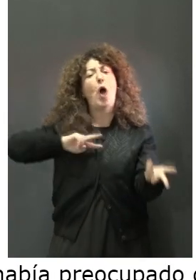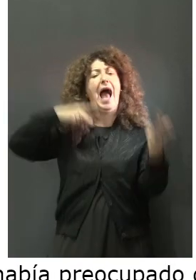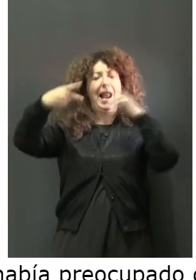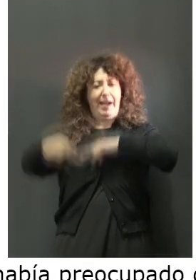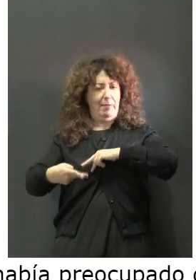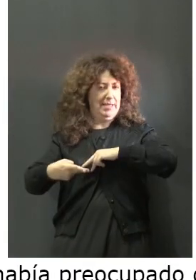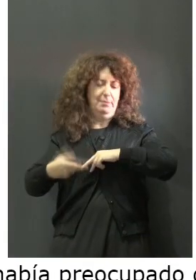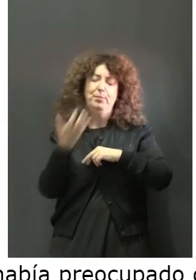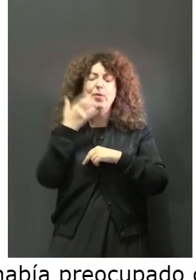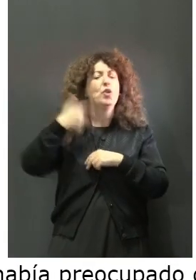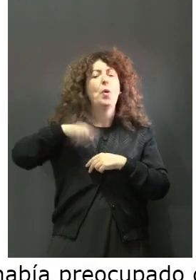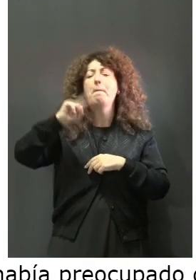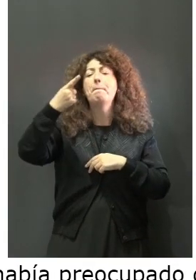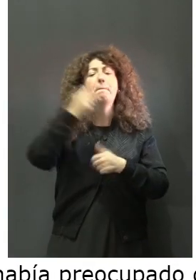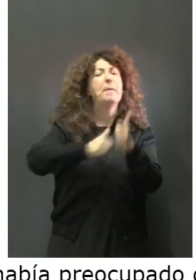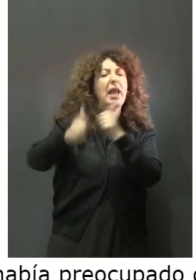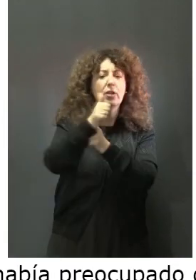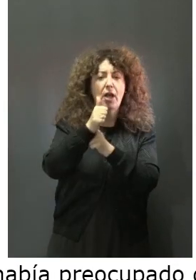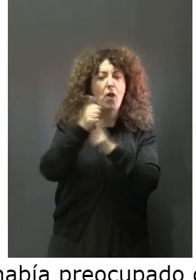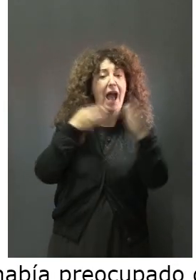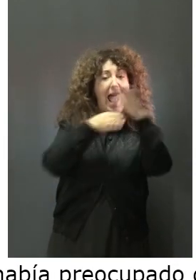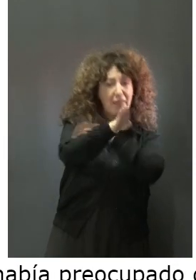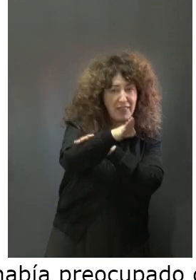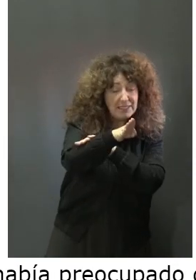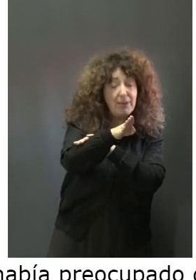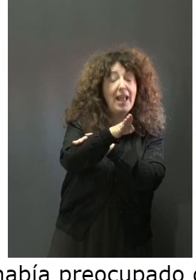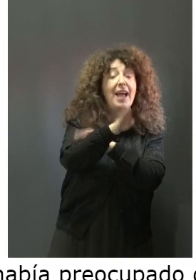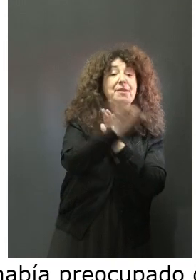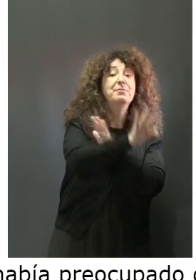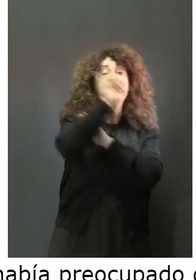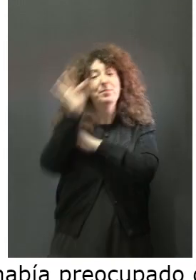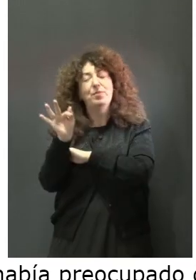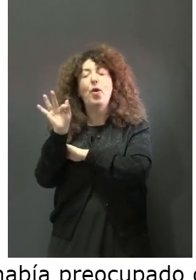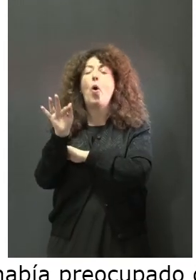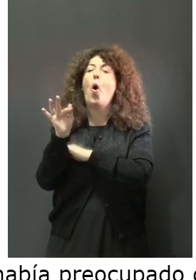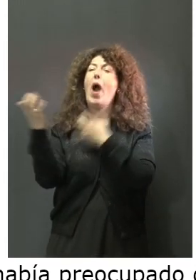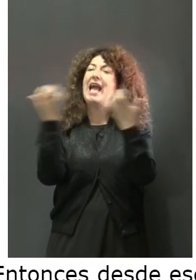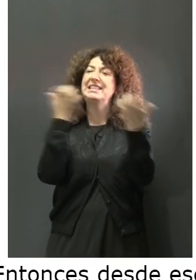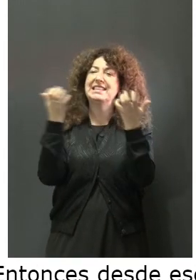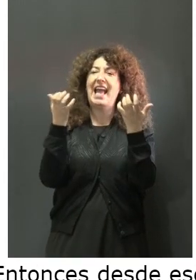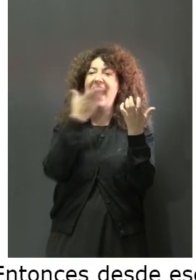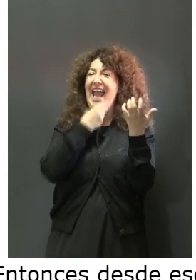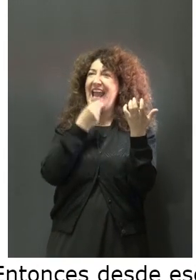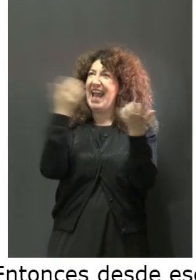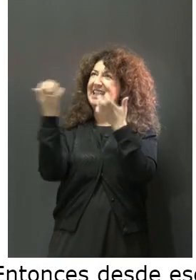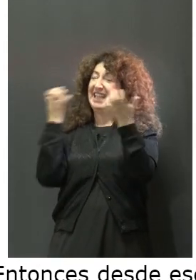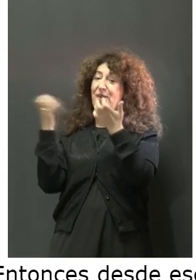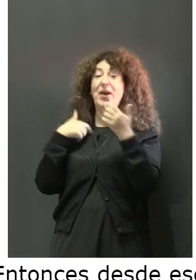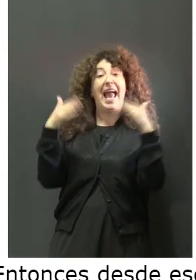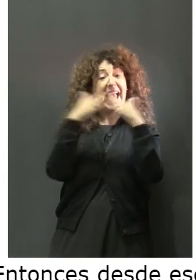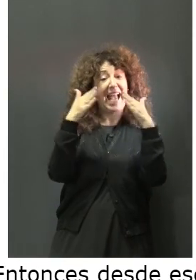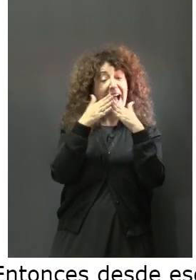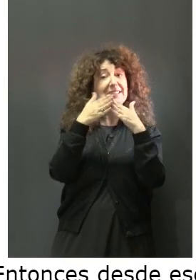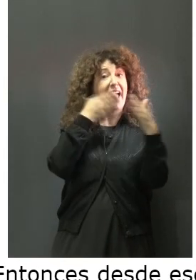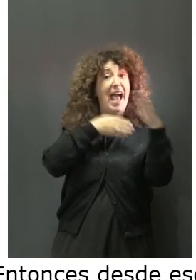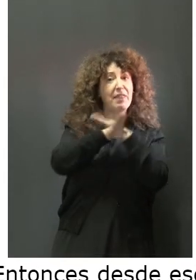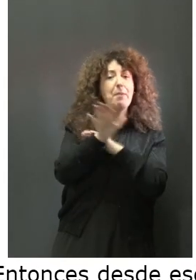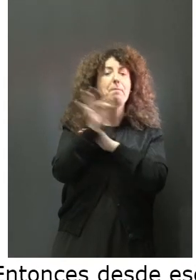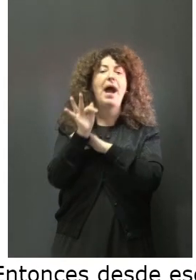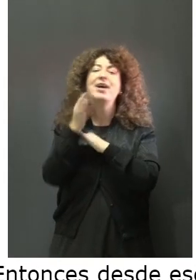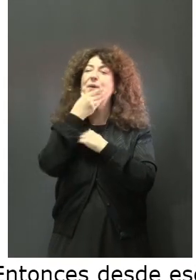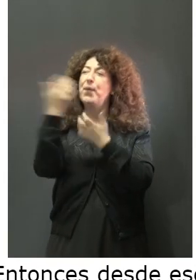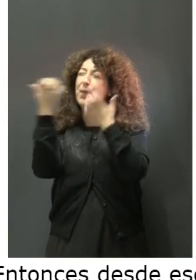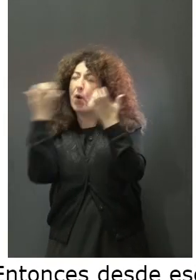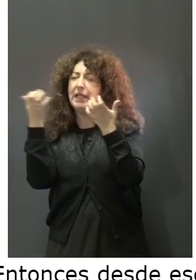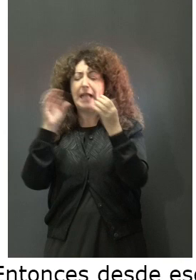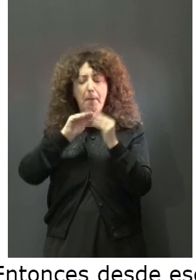accesibilidad y luego intentamos dotarles de condiciones, pues bueno, lo que se llama el goce estético, ¿no? Es decir, tu casa accesible y además bonita, con unos materiales, con